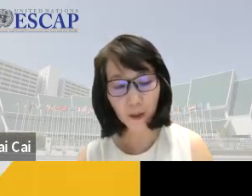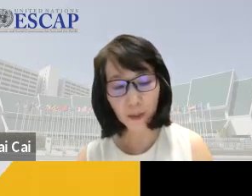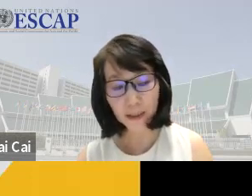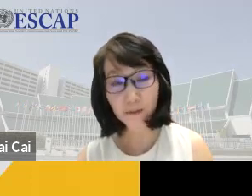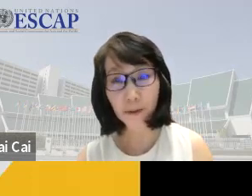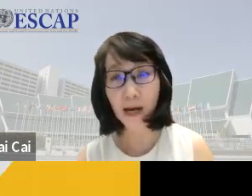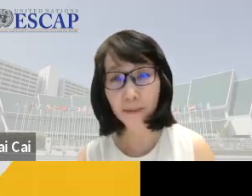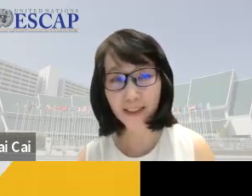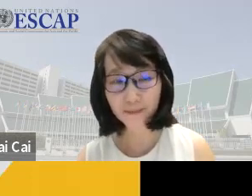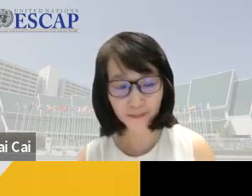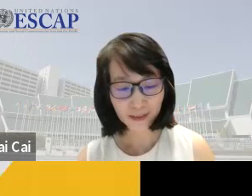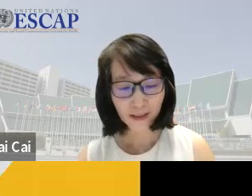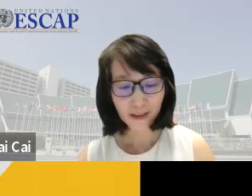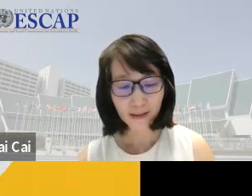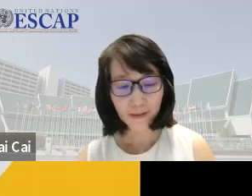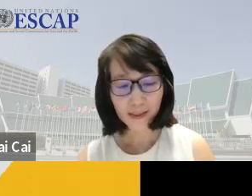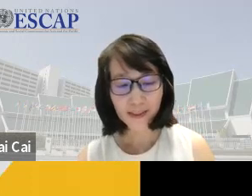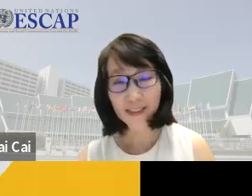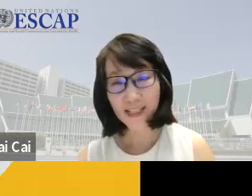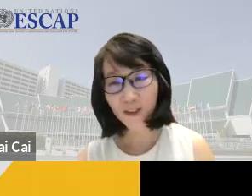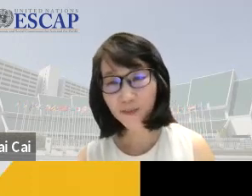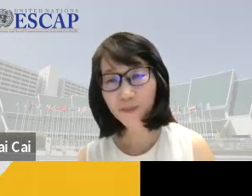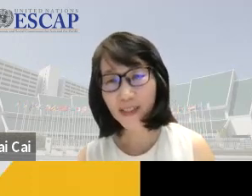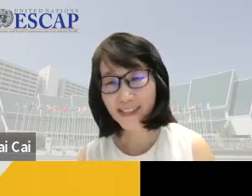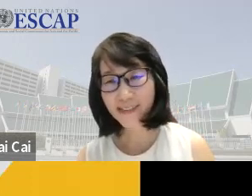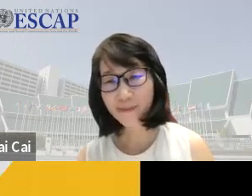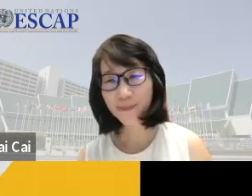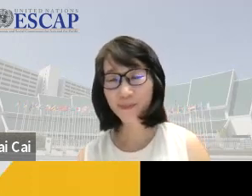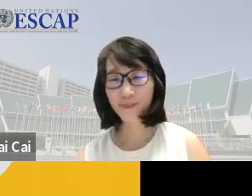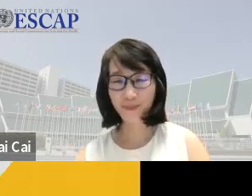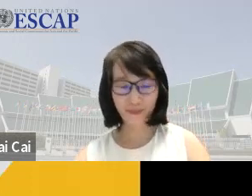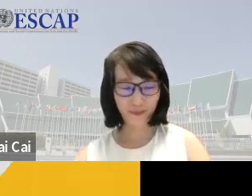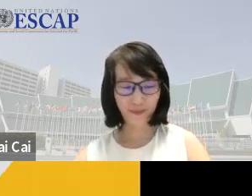the Dominican Republic. Mr. Lizardo, please.